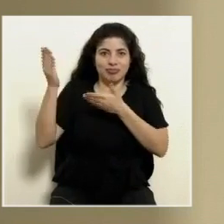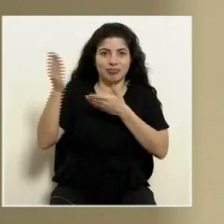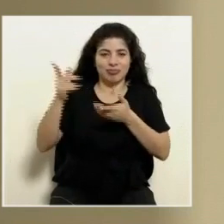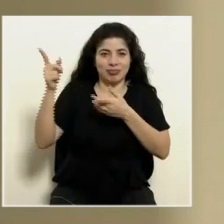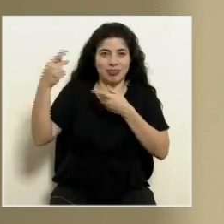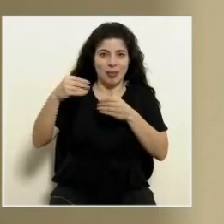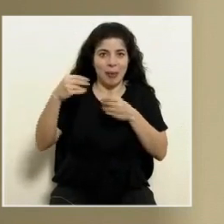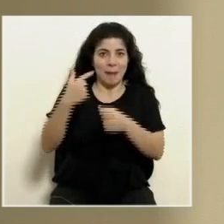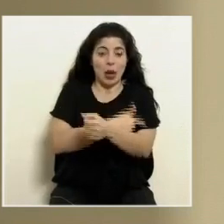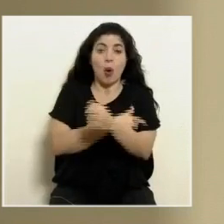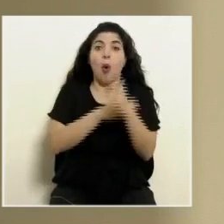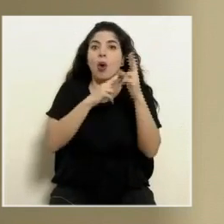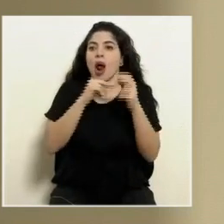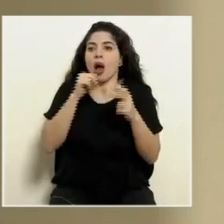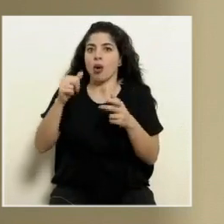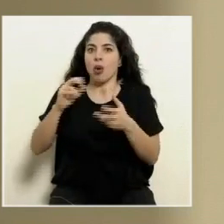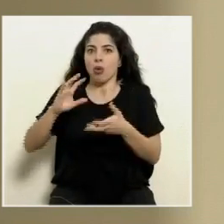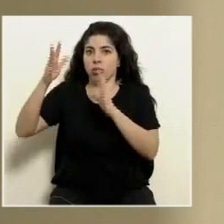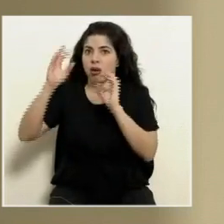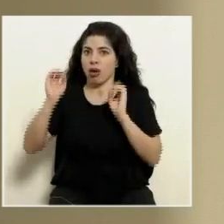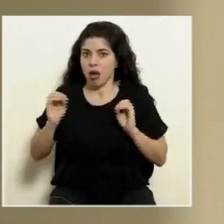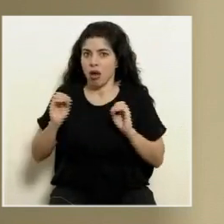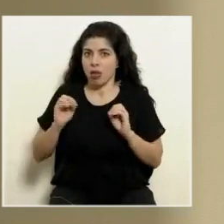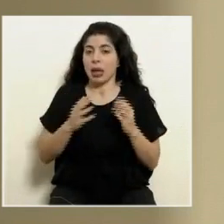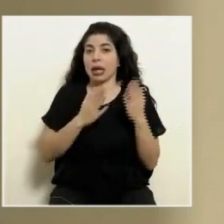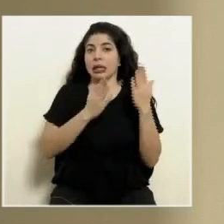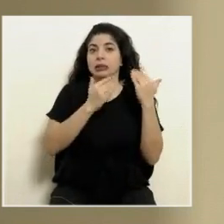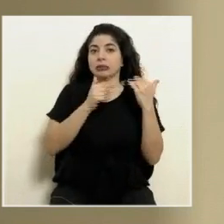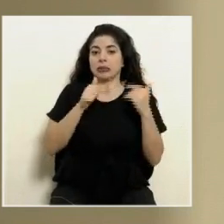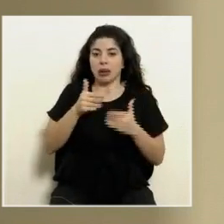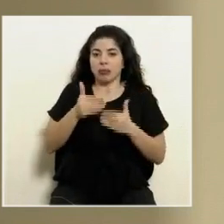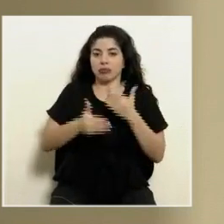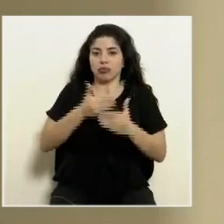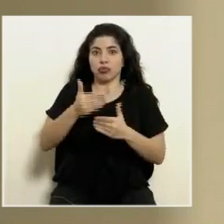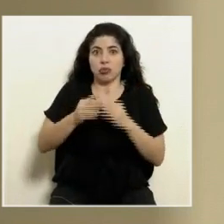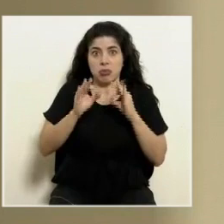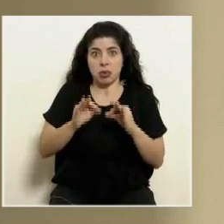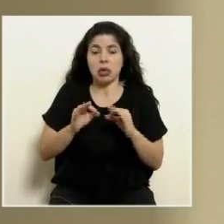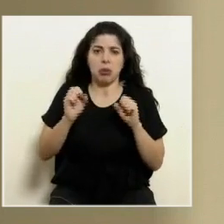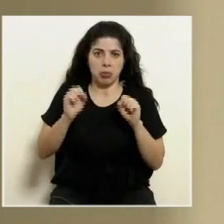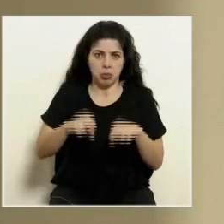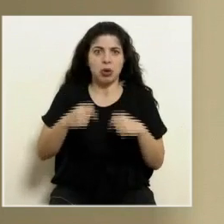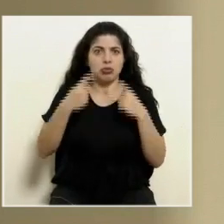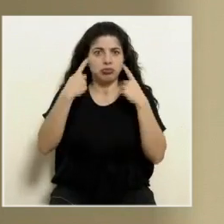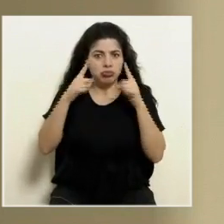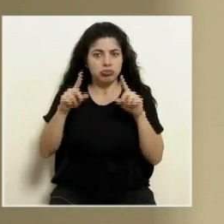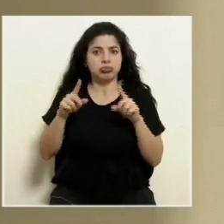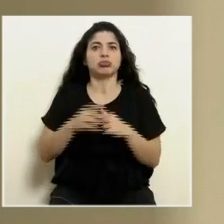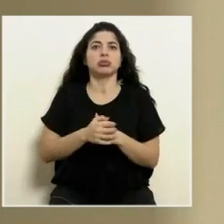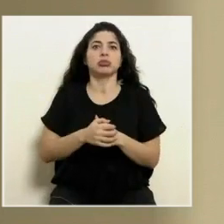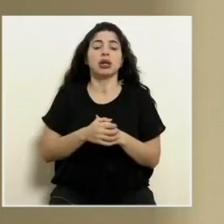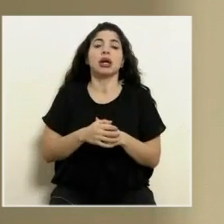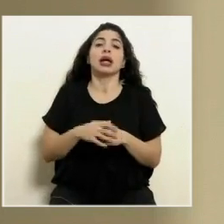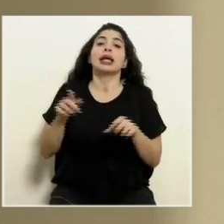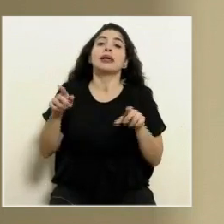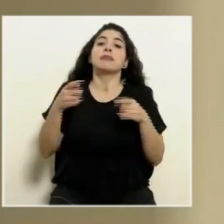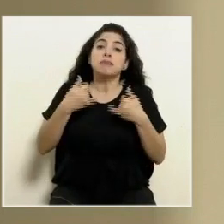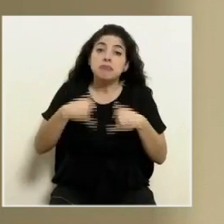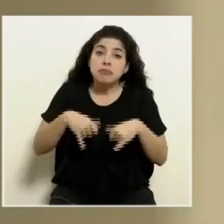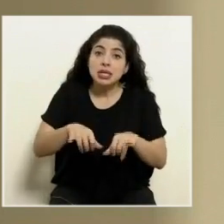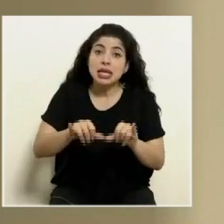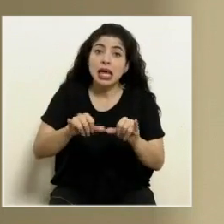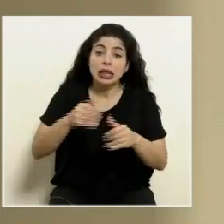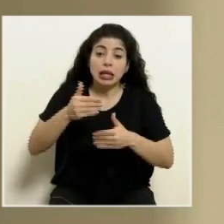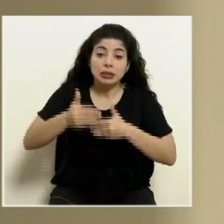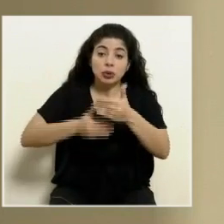provisión de vacunas. Esperemos que no, esperemos que se mantenga el ritmo y esto podamos hacerlo una realidad. Mientras tanto,